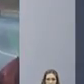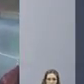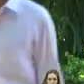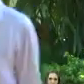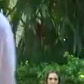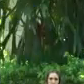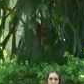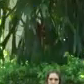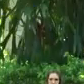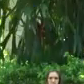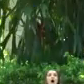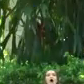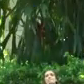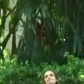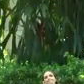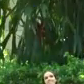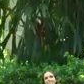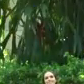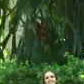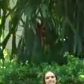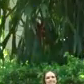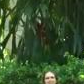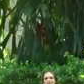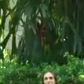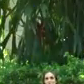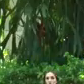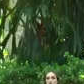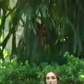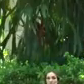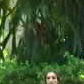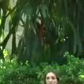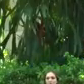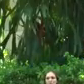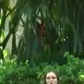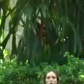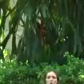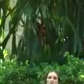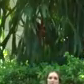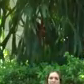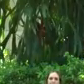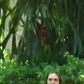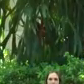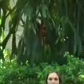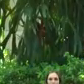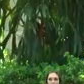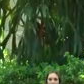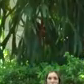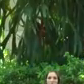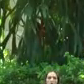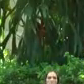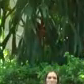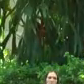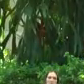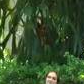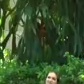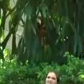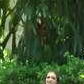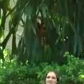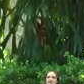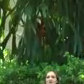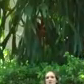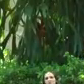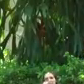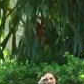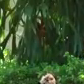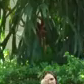salud de las 2 mujeres que tuvieron que ser remitidas a centros asistenciales por este momento. Esta es toda la información desde la capital